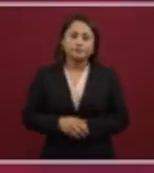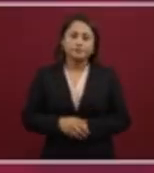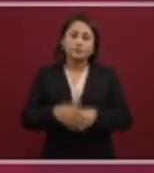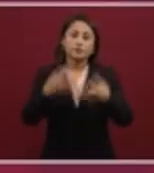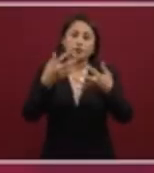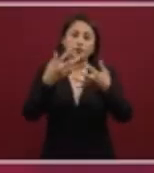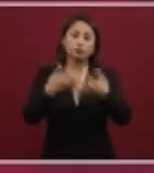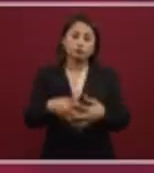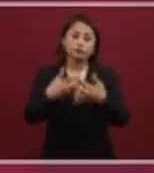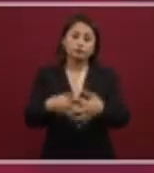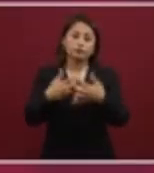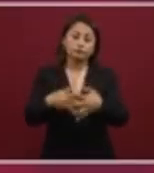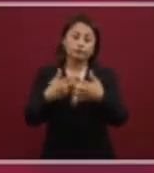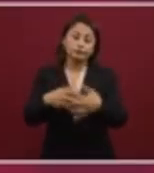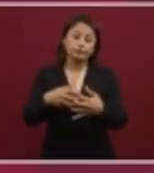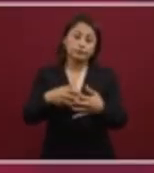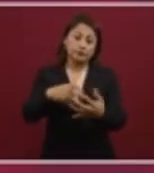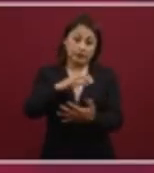con los contratos,